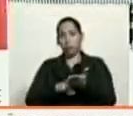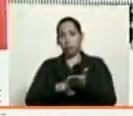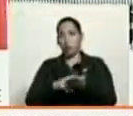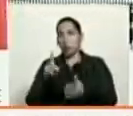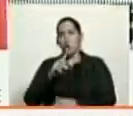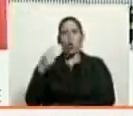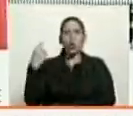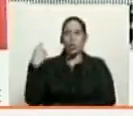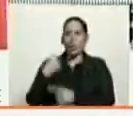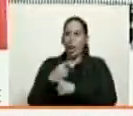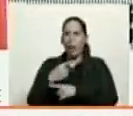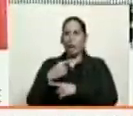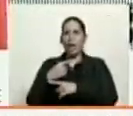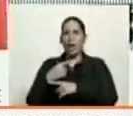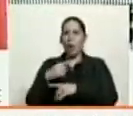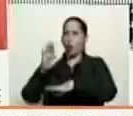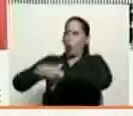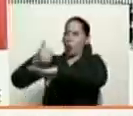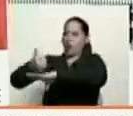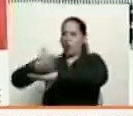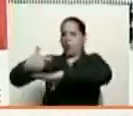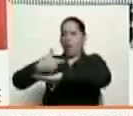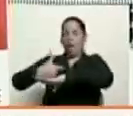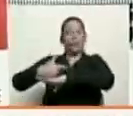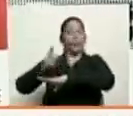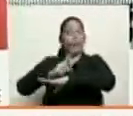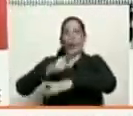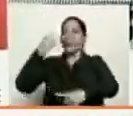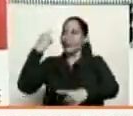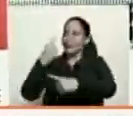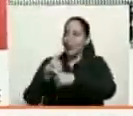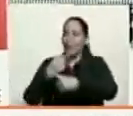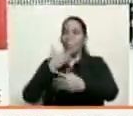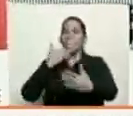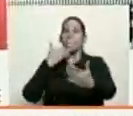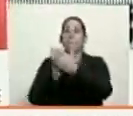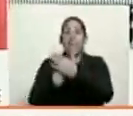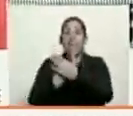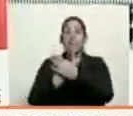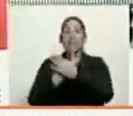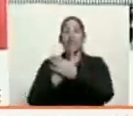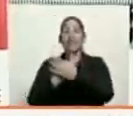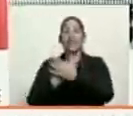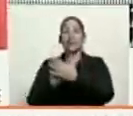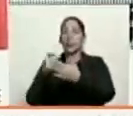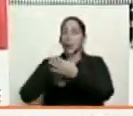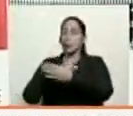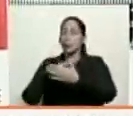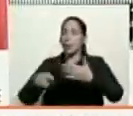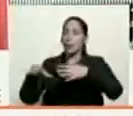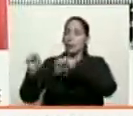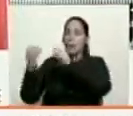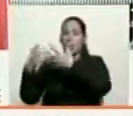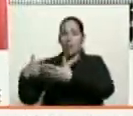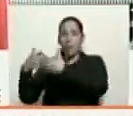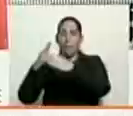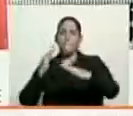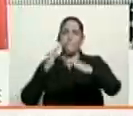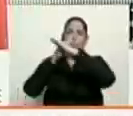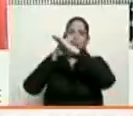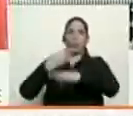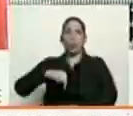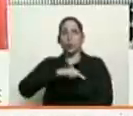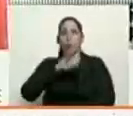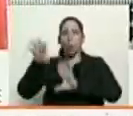la culpa al gobierno. Tiene que echarle la culpa a los que piden sanciones y al imperialismo que impide que nosotros compremos medicina en